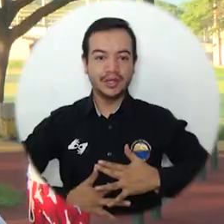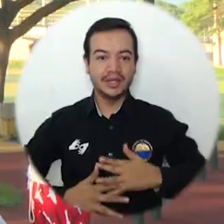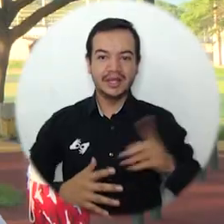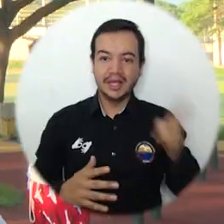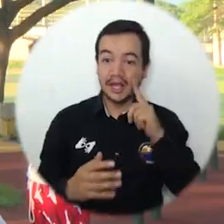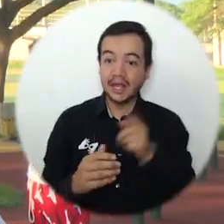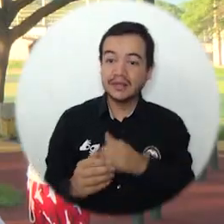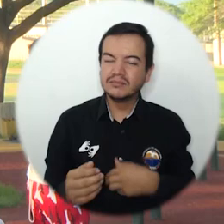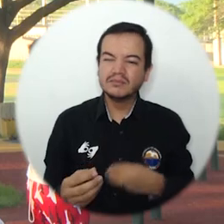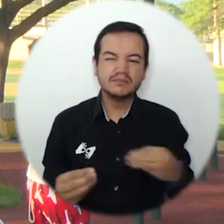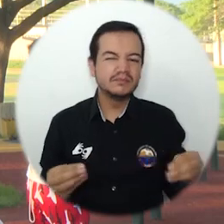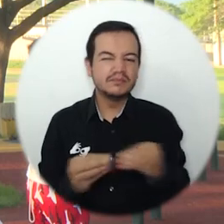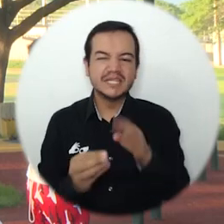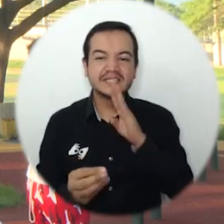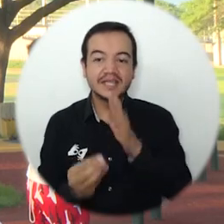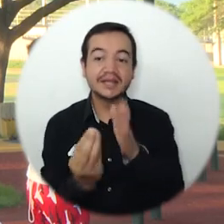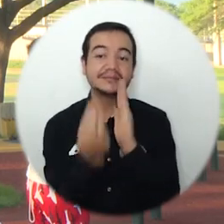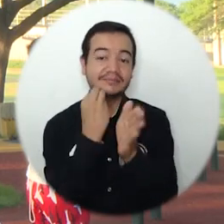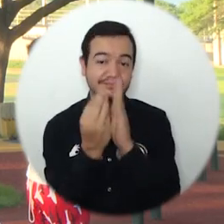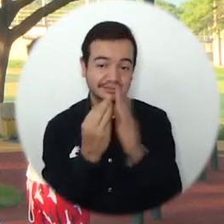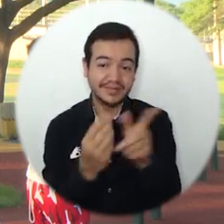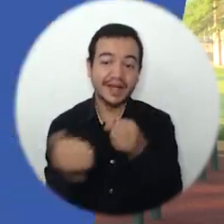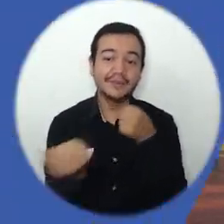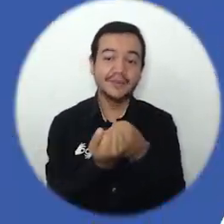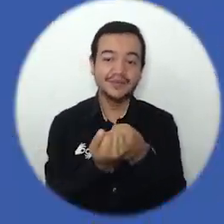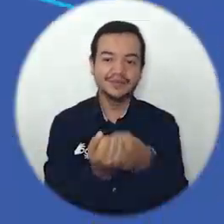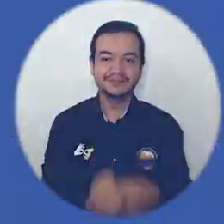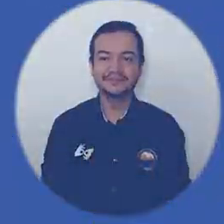mater. Todo esto acompañado desde la Dirección de Bienestar